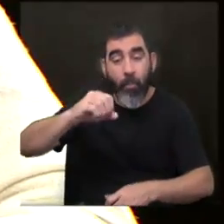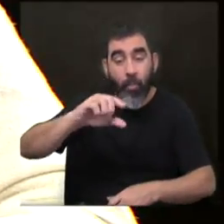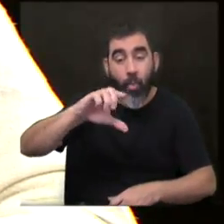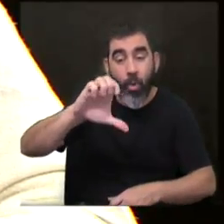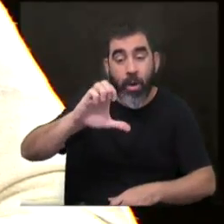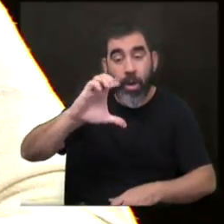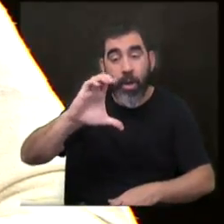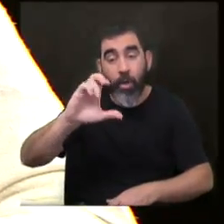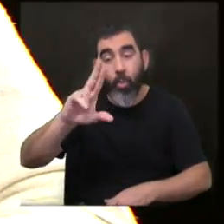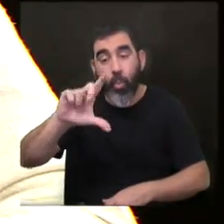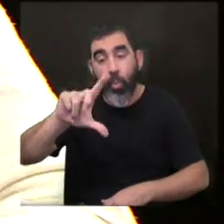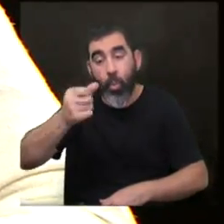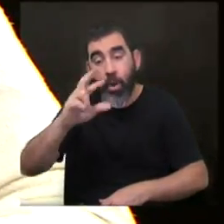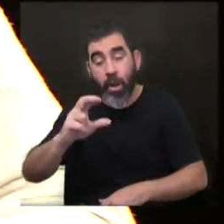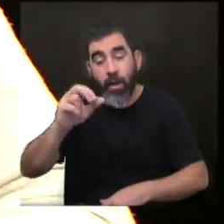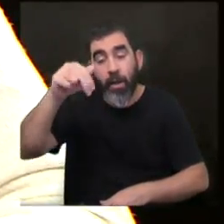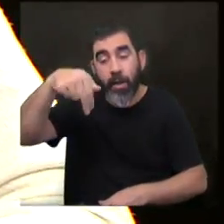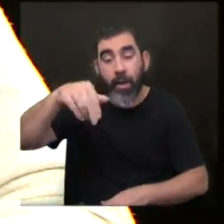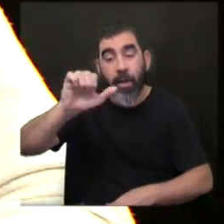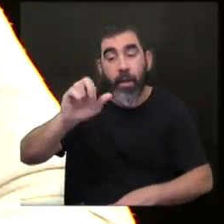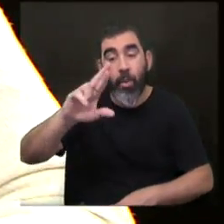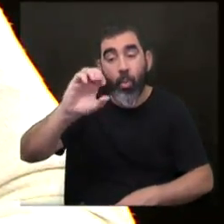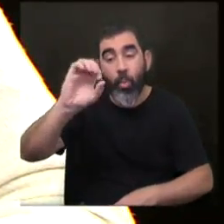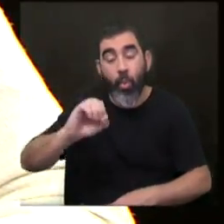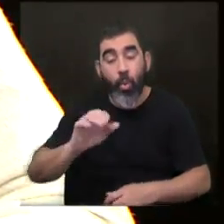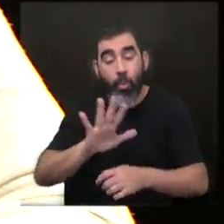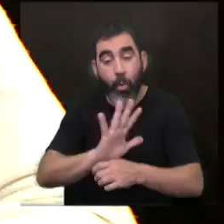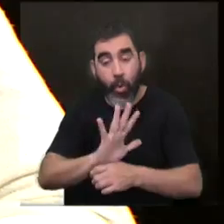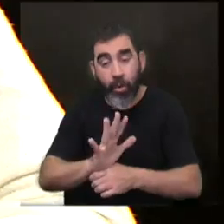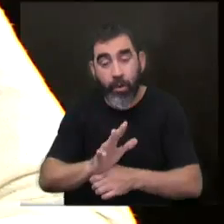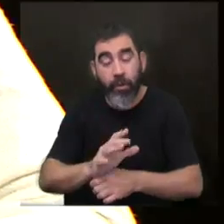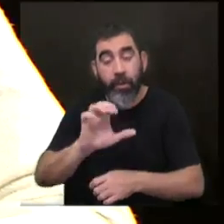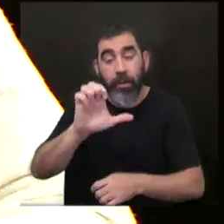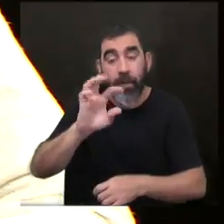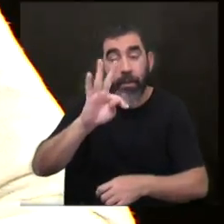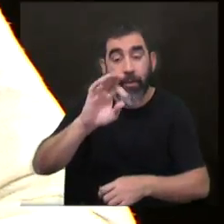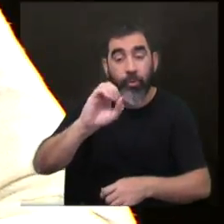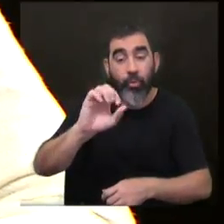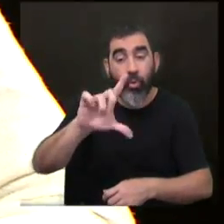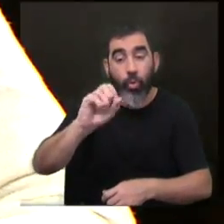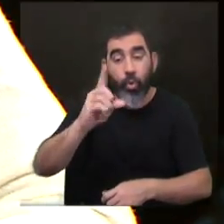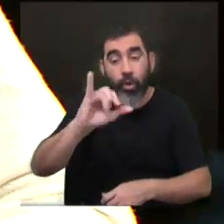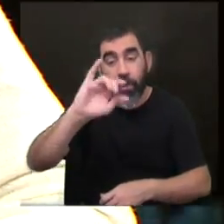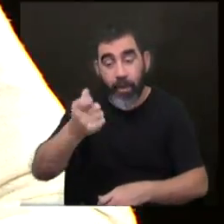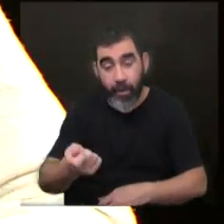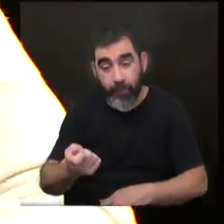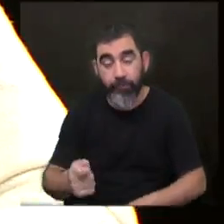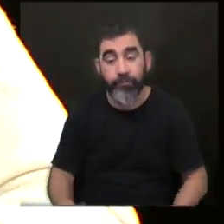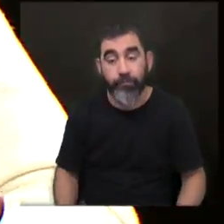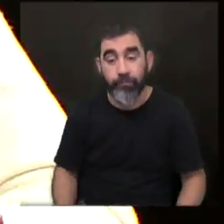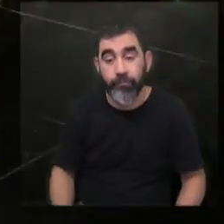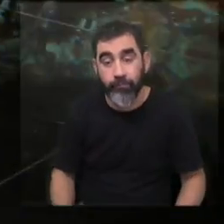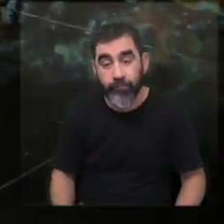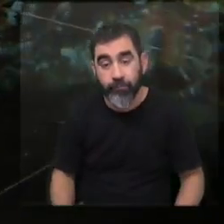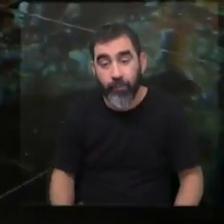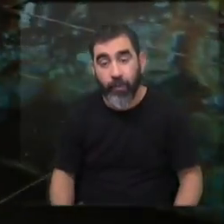neurobiología y, ¿me queda algo? Etología, comportamiento. Y no sé si me queda